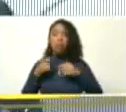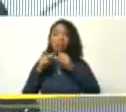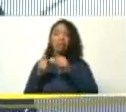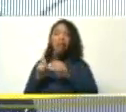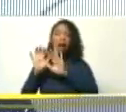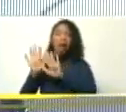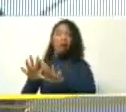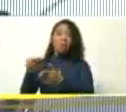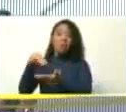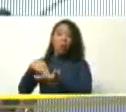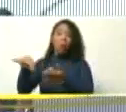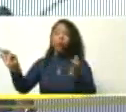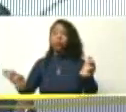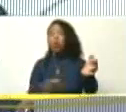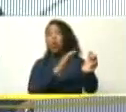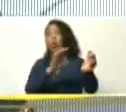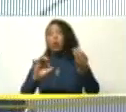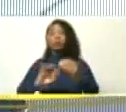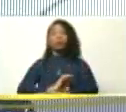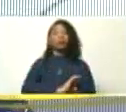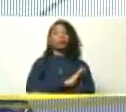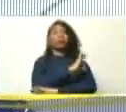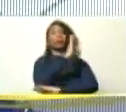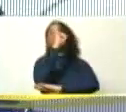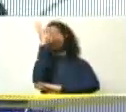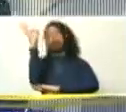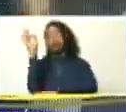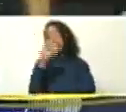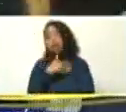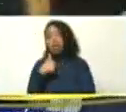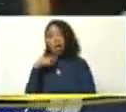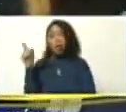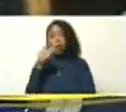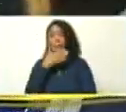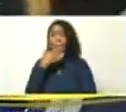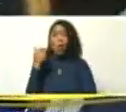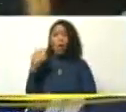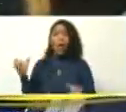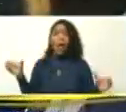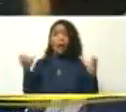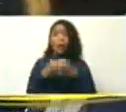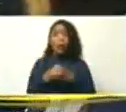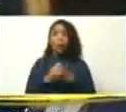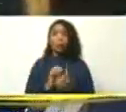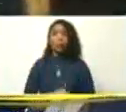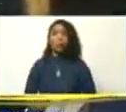tocando toda la mañana si quieren. Esto está mejor que la sesión.